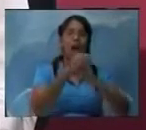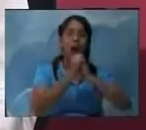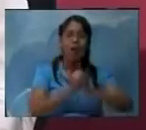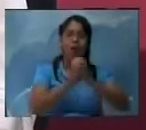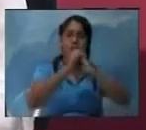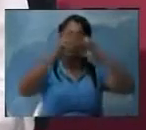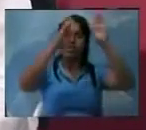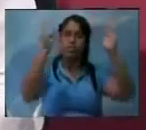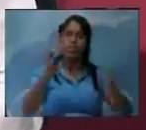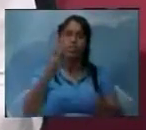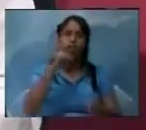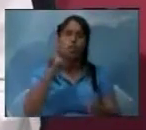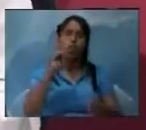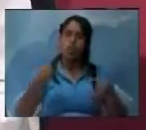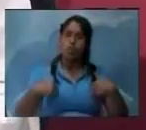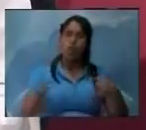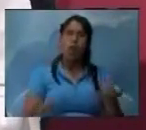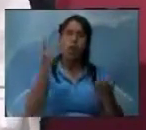que he levantado.